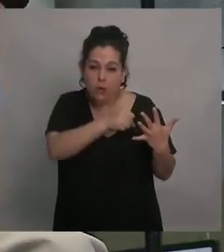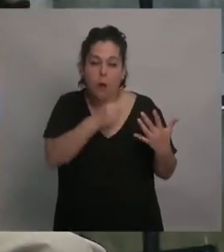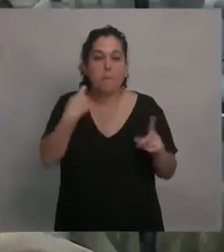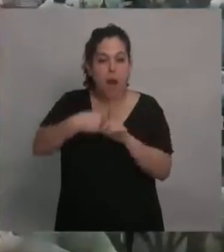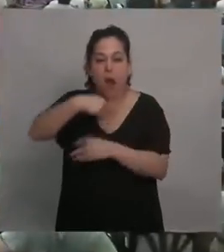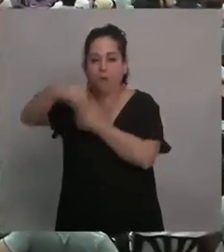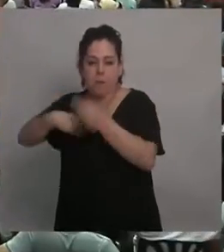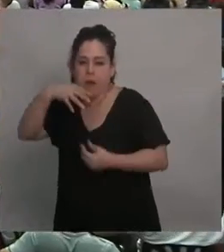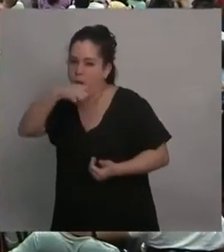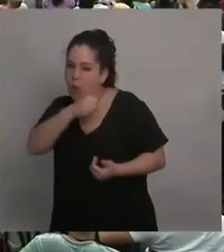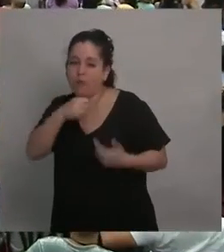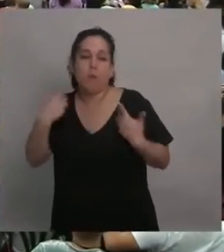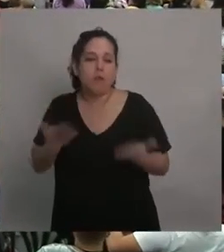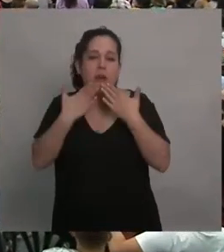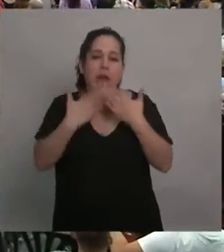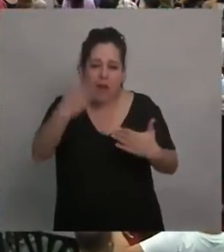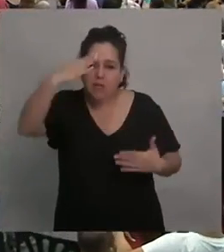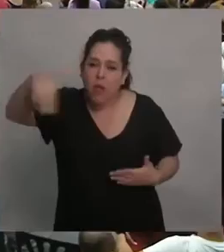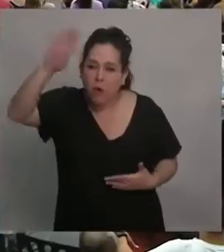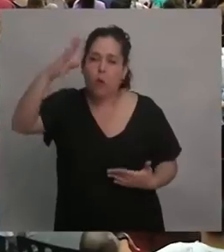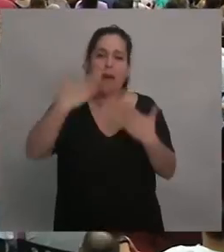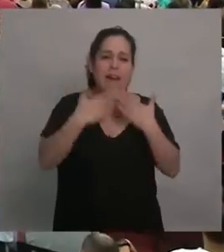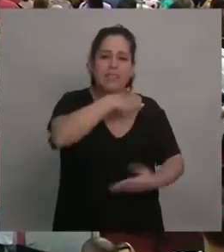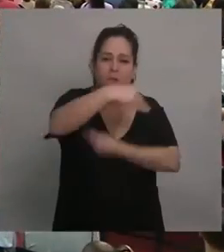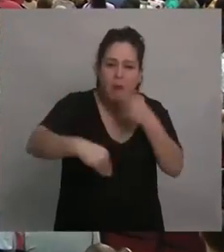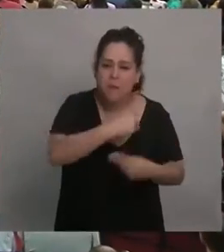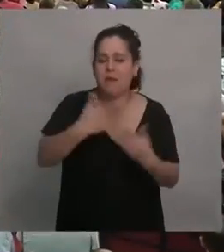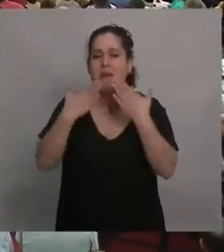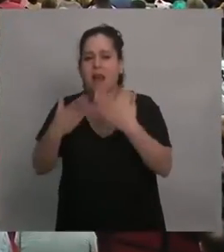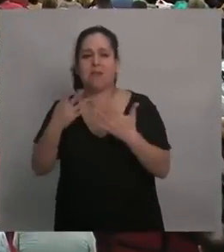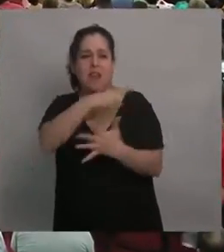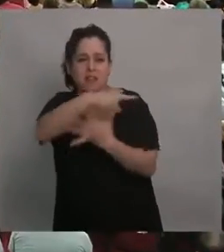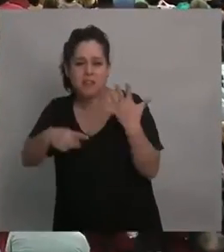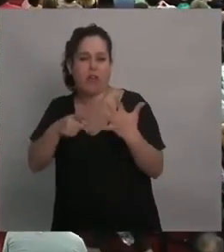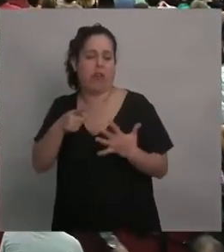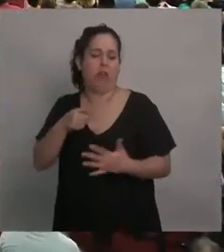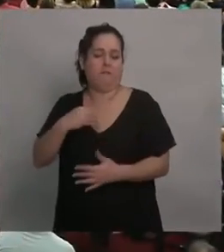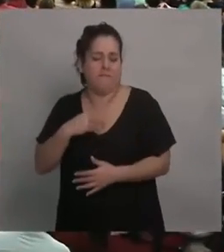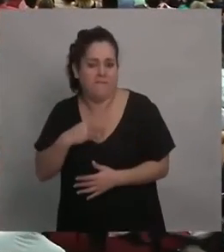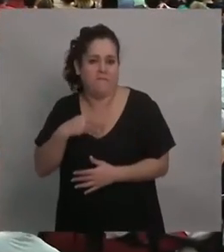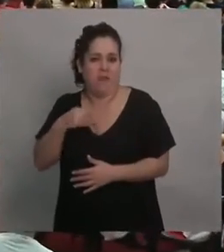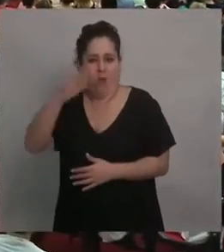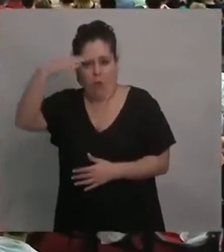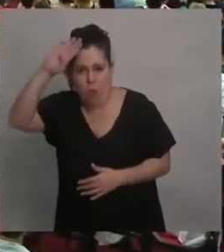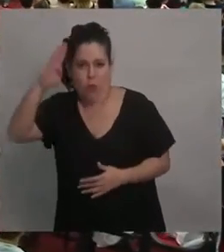eso, gracias Cuba, gracias familiares de los héroes que hicieron posible todo esto.